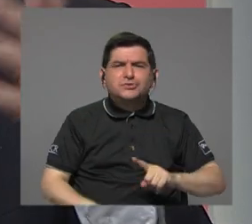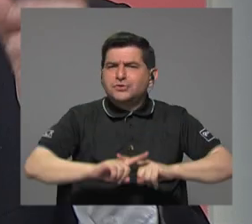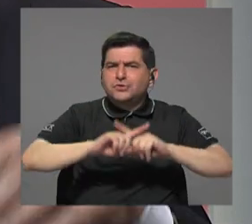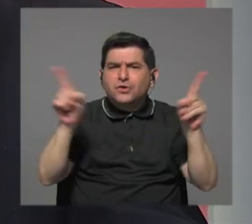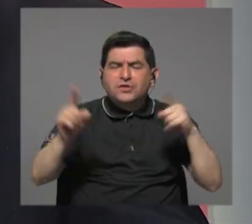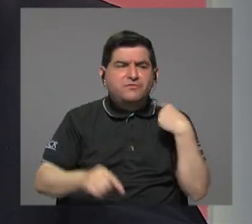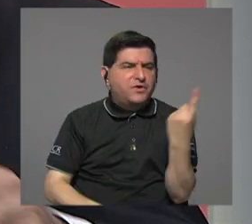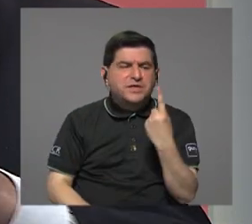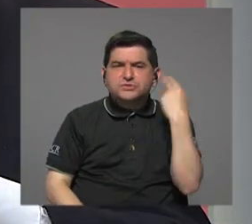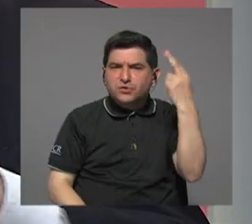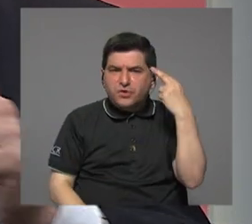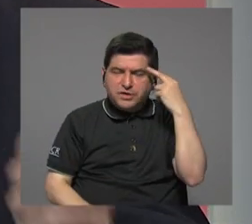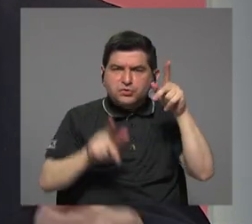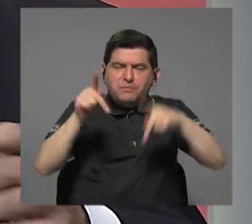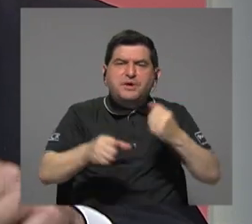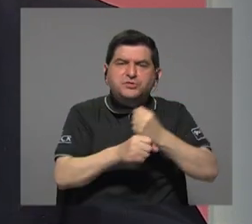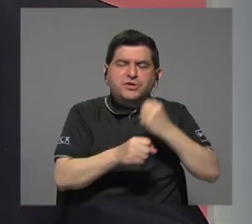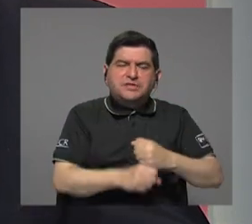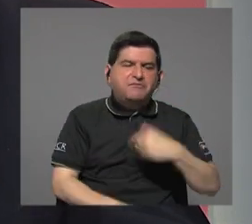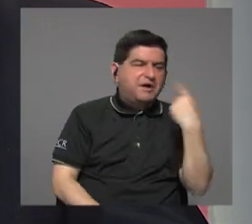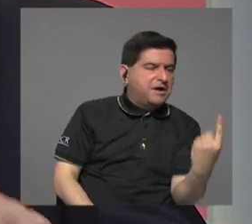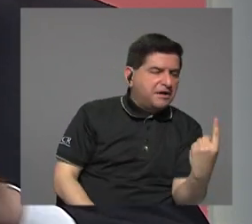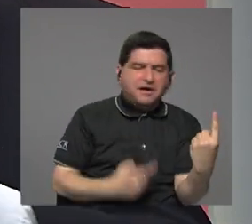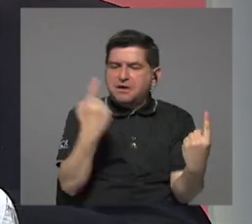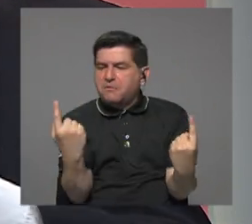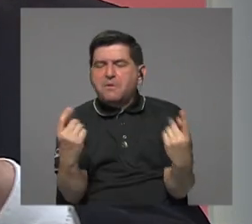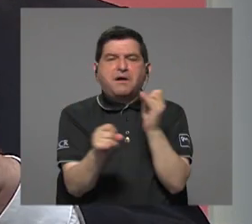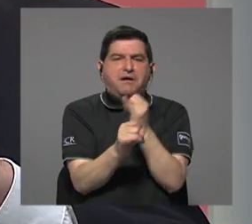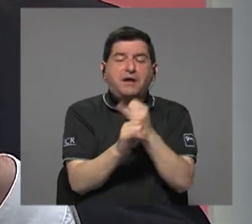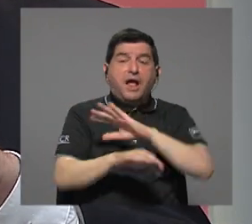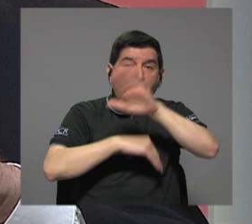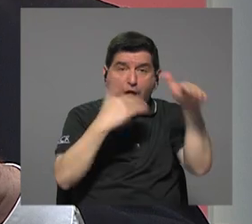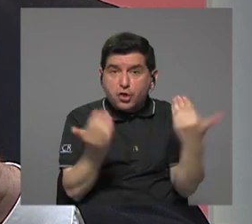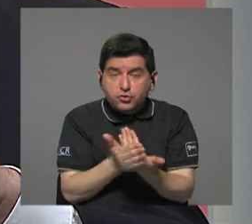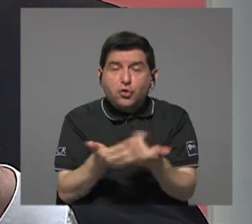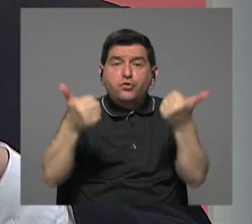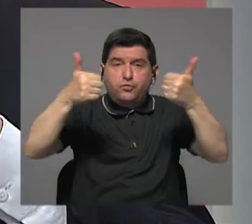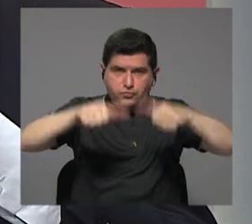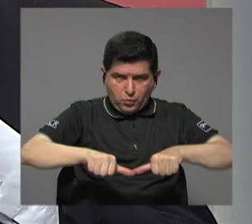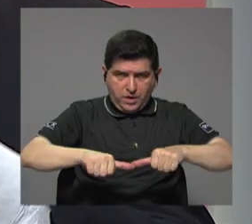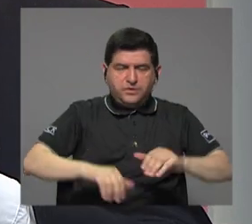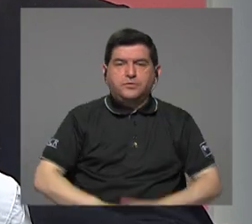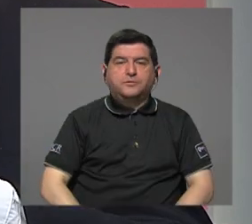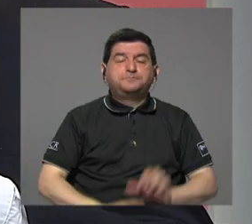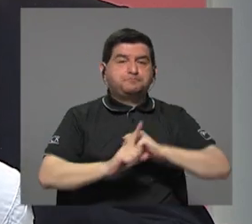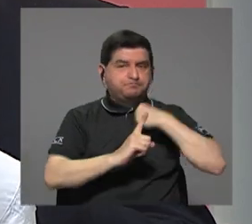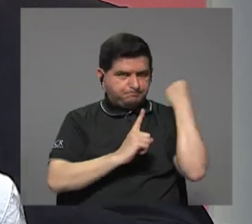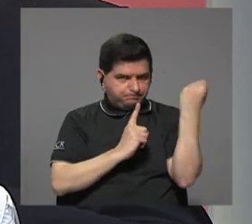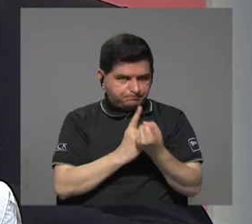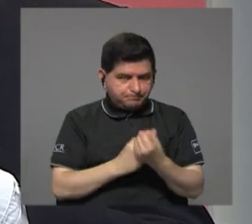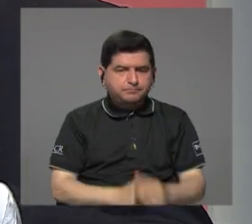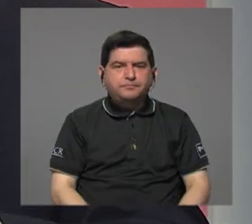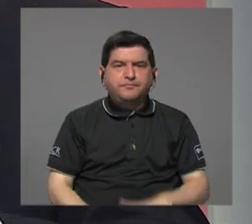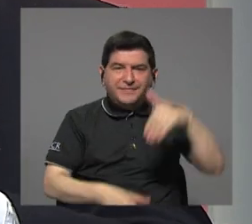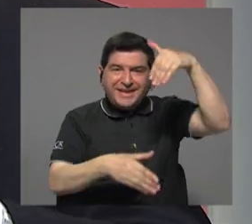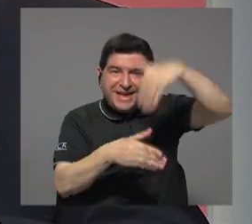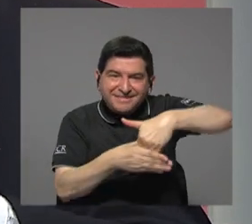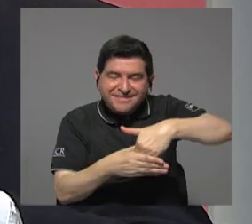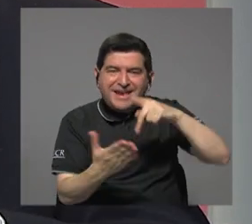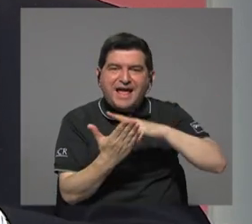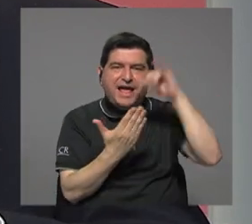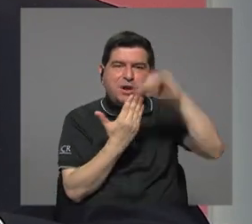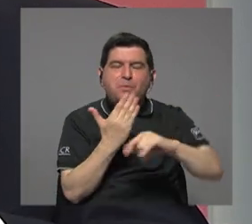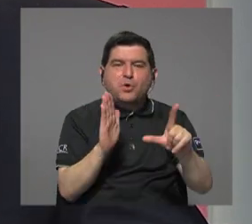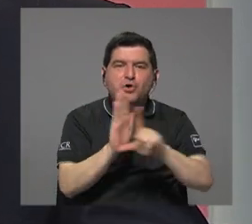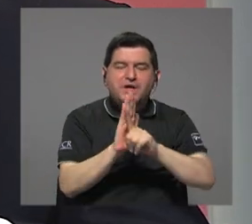únicamente porque alguien trabaja en una u otra institución todo eso estamos de acuerdo el asunto es que metieron un proyecto de ley